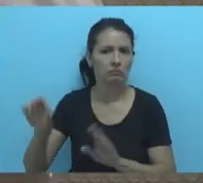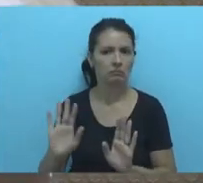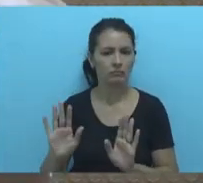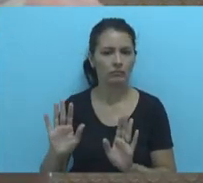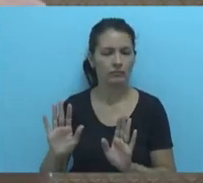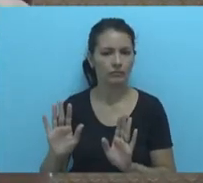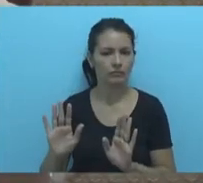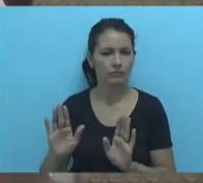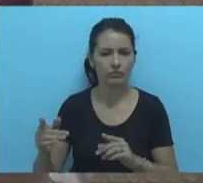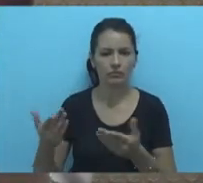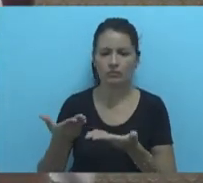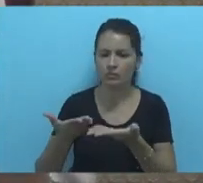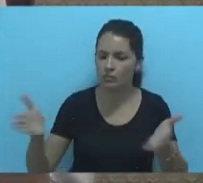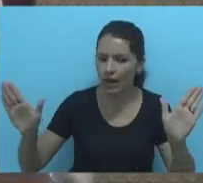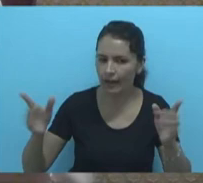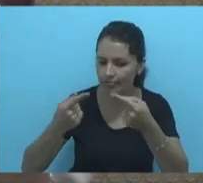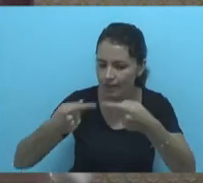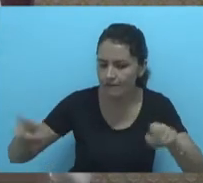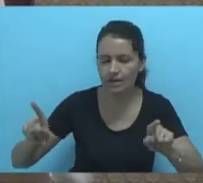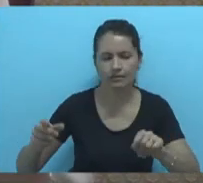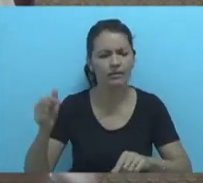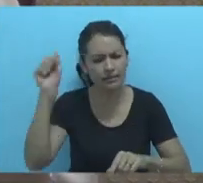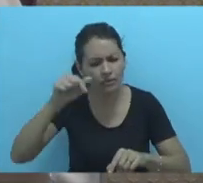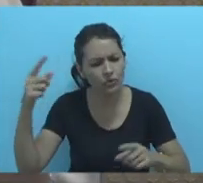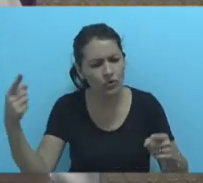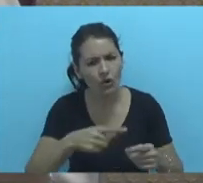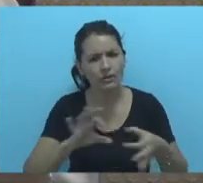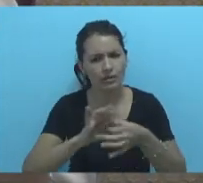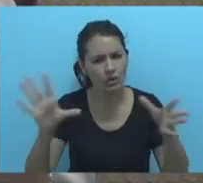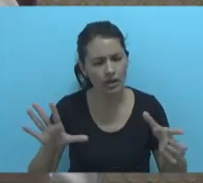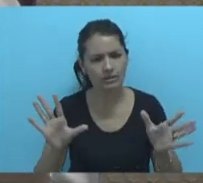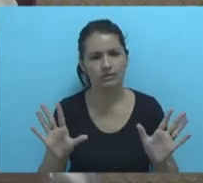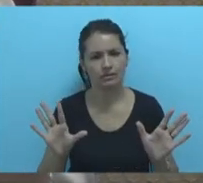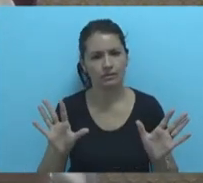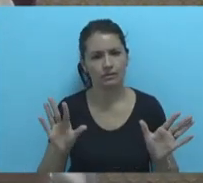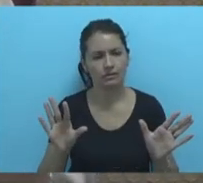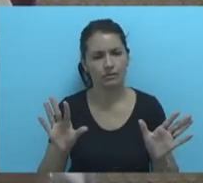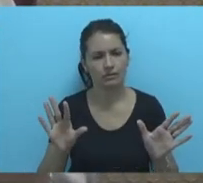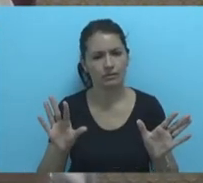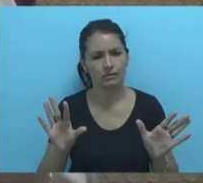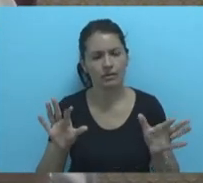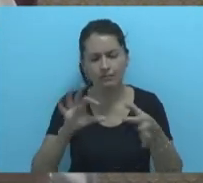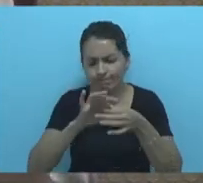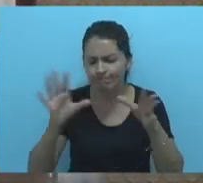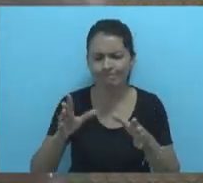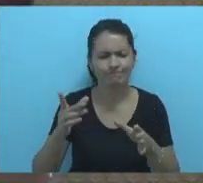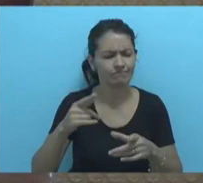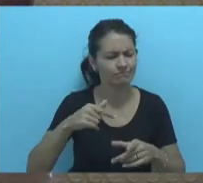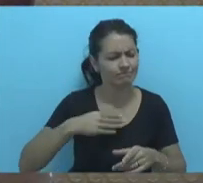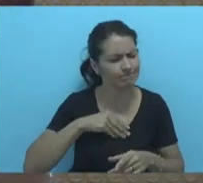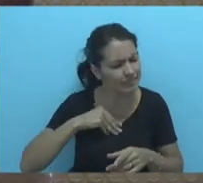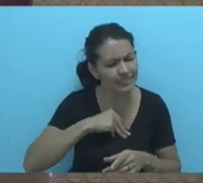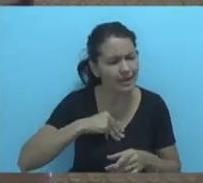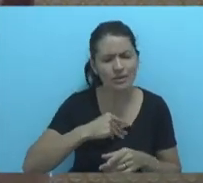Esto lesiona la democracia, absolutamente, y garantiza el crecimiento de la antipolítica. Mirá,